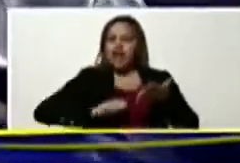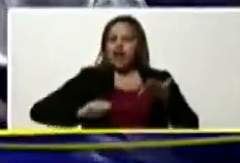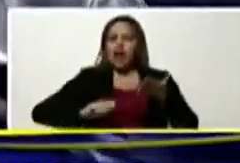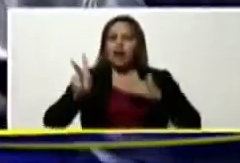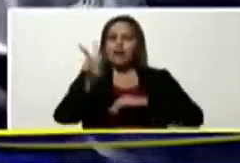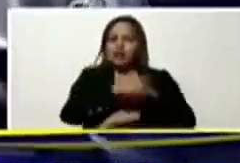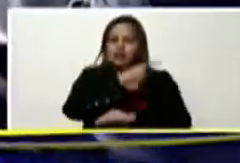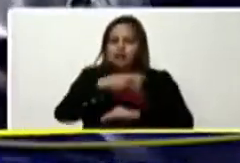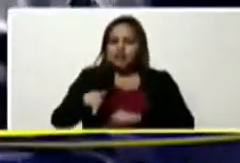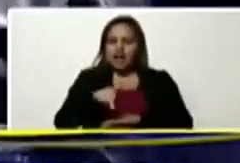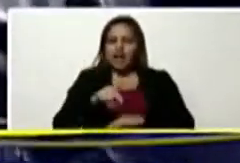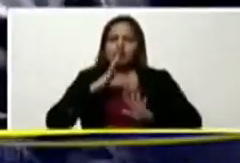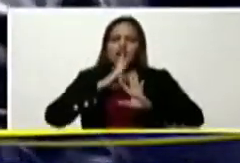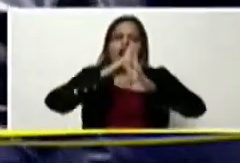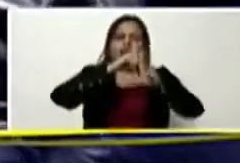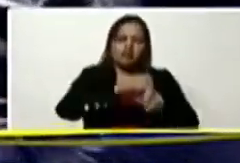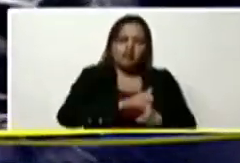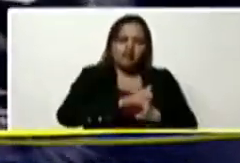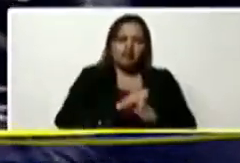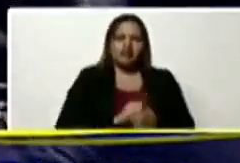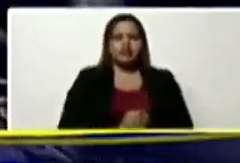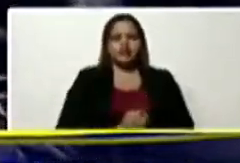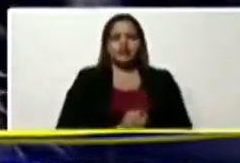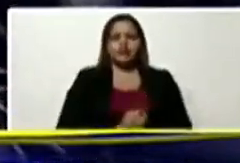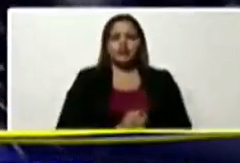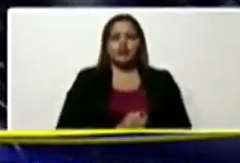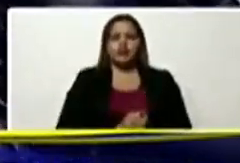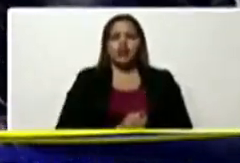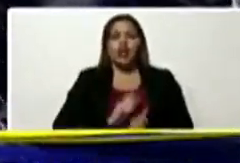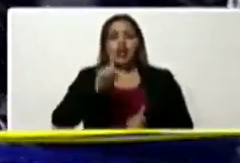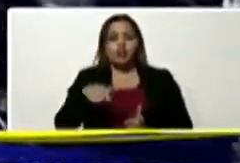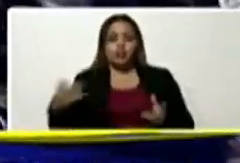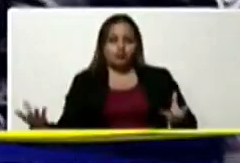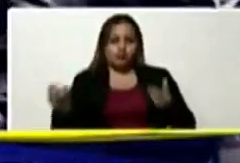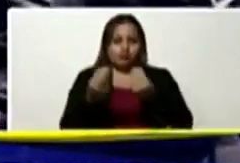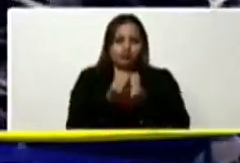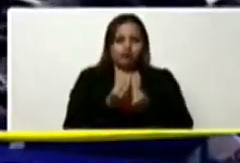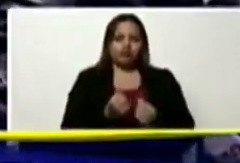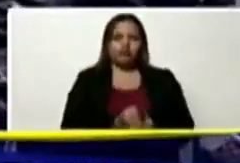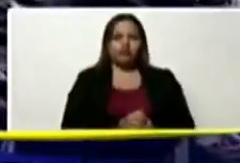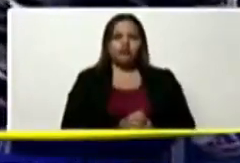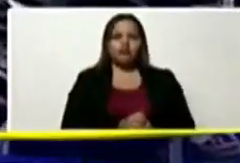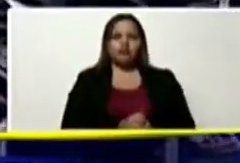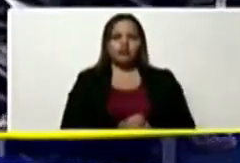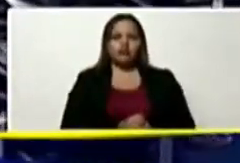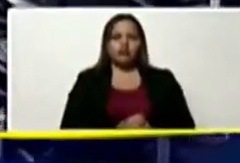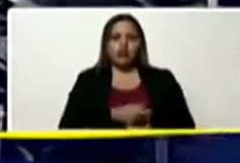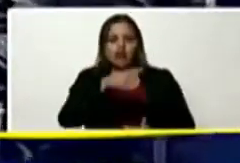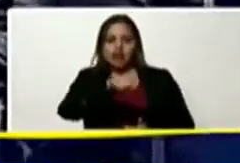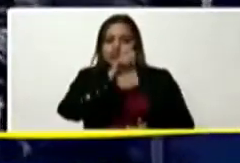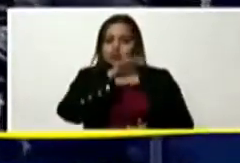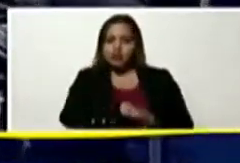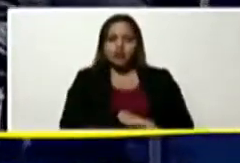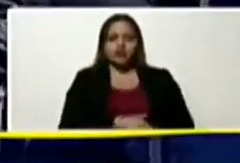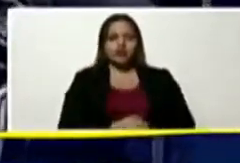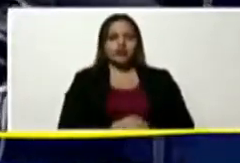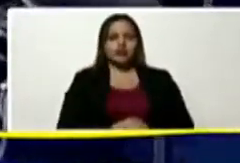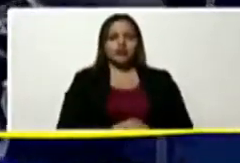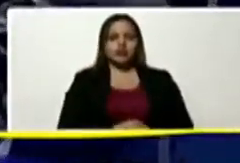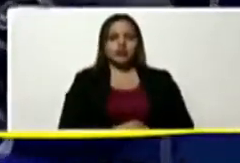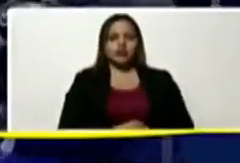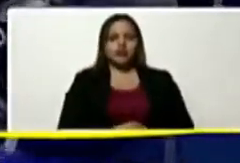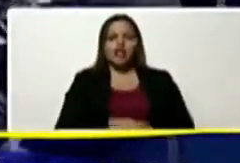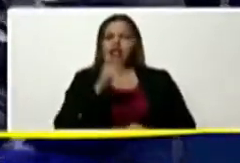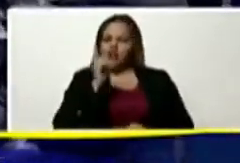poesía, la narrativa, también van acompañados de esta historia que, si bien